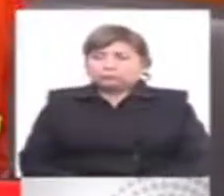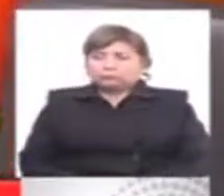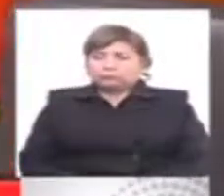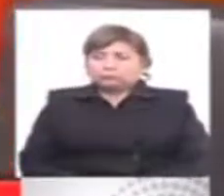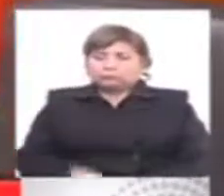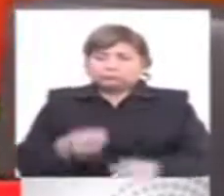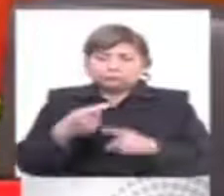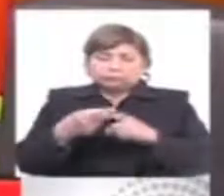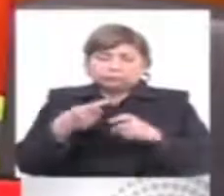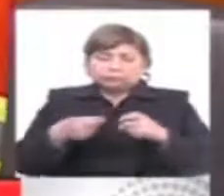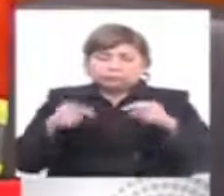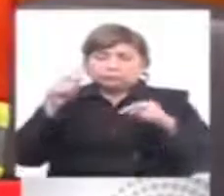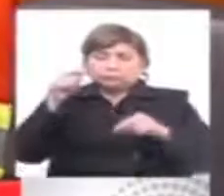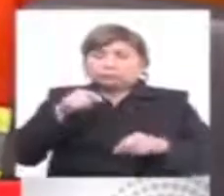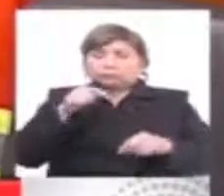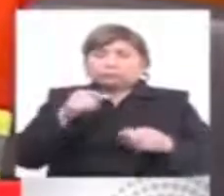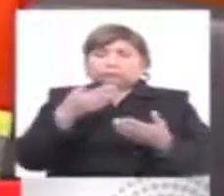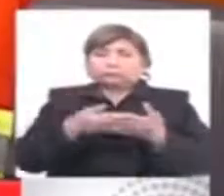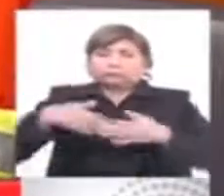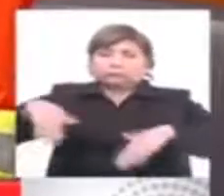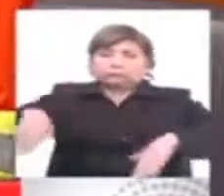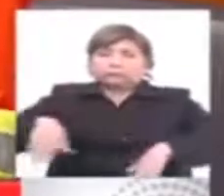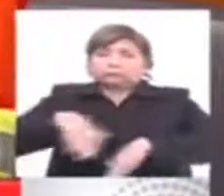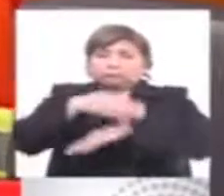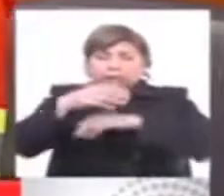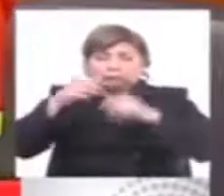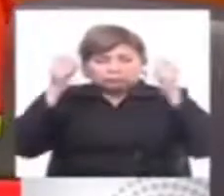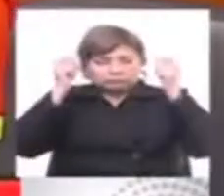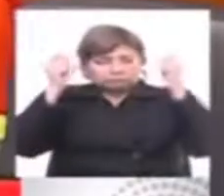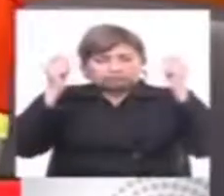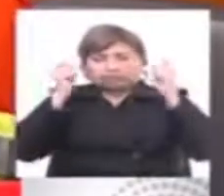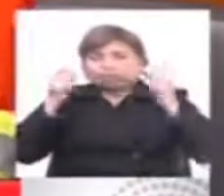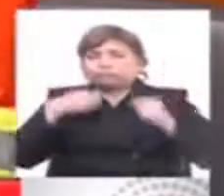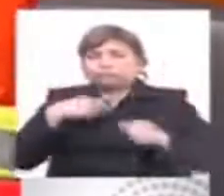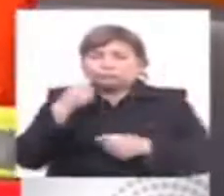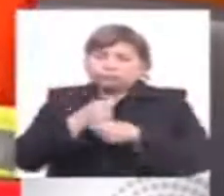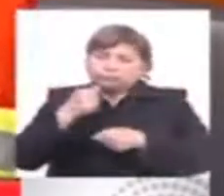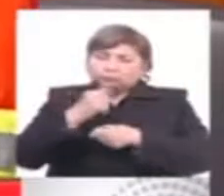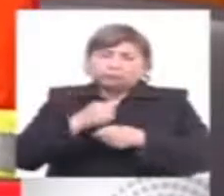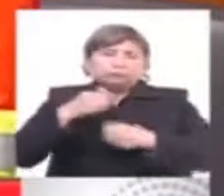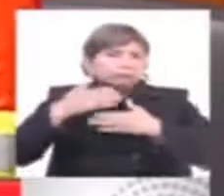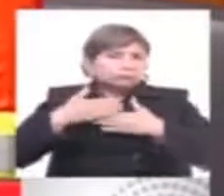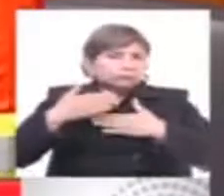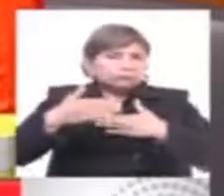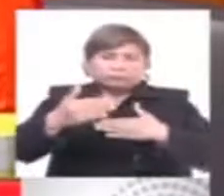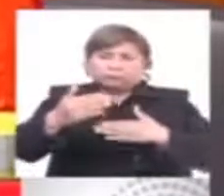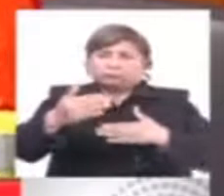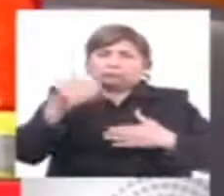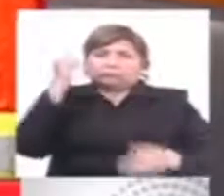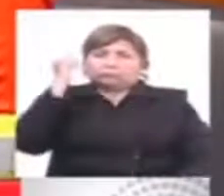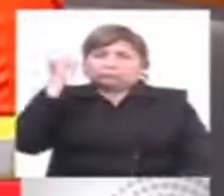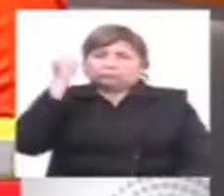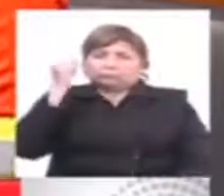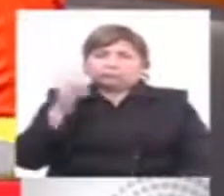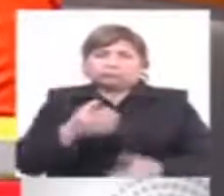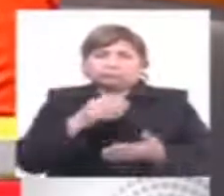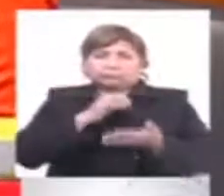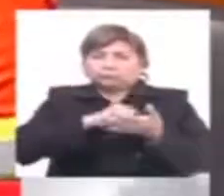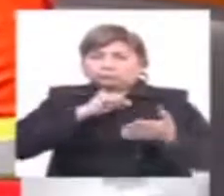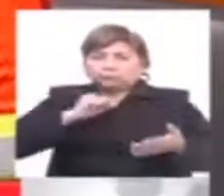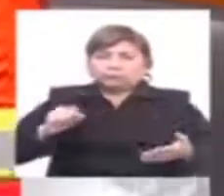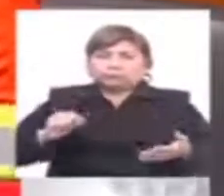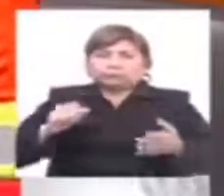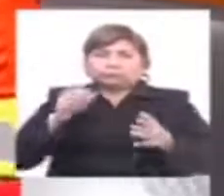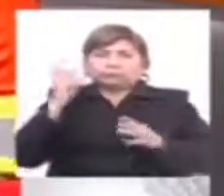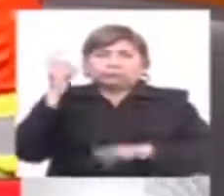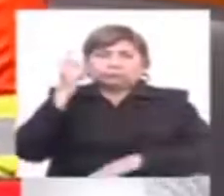Desde aquí y desde las calles seguiremos luchando y trabajando para ir recuperando derechos que nos arrebató la